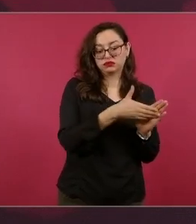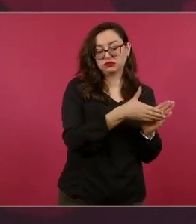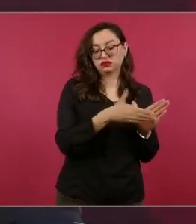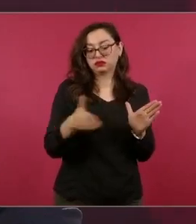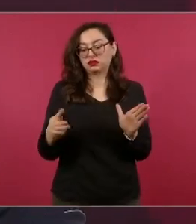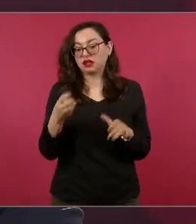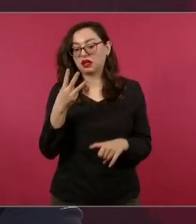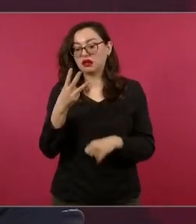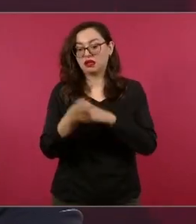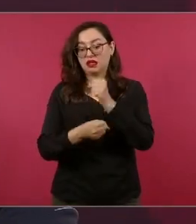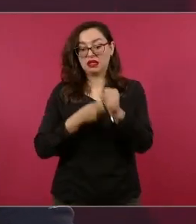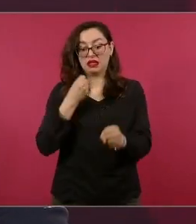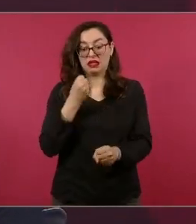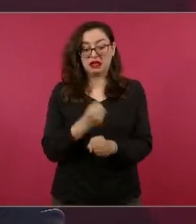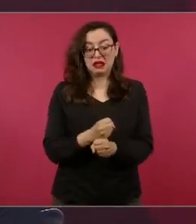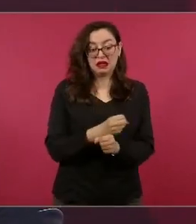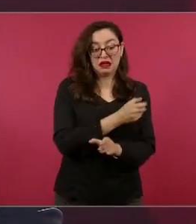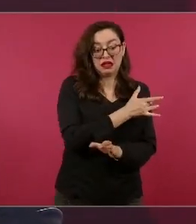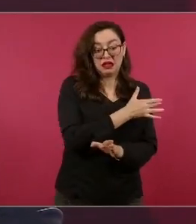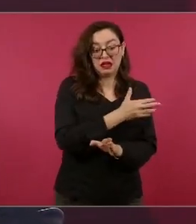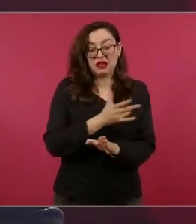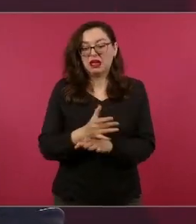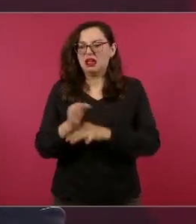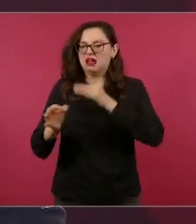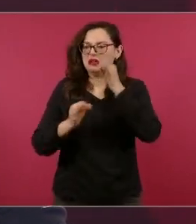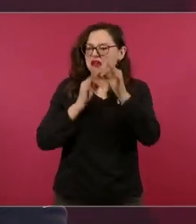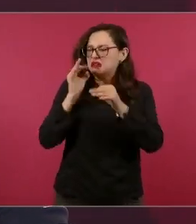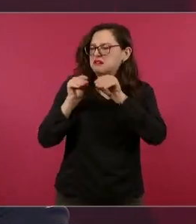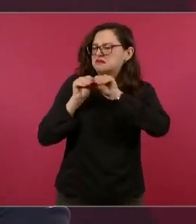ayuda mucho la mañanera